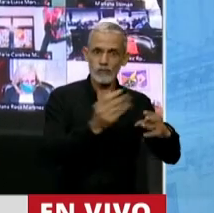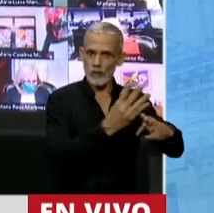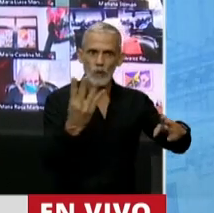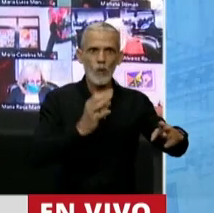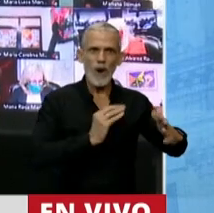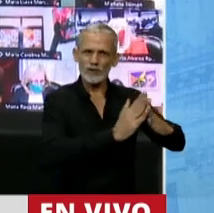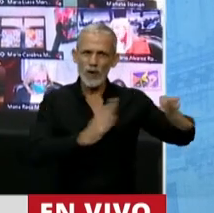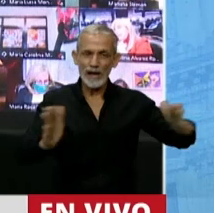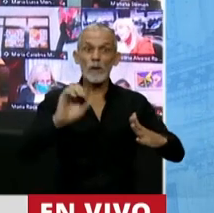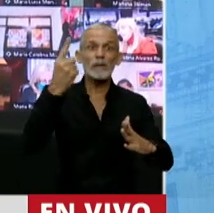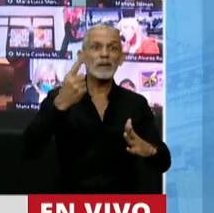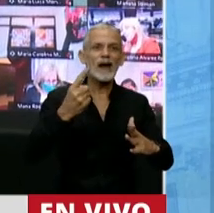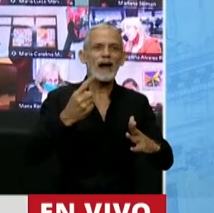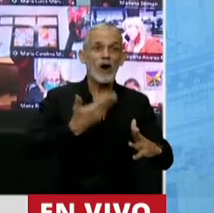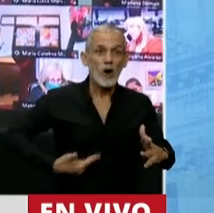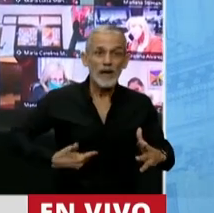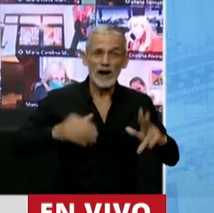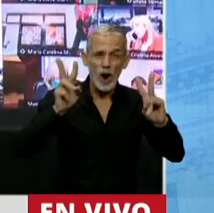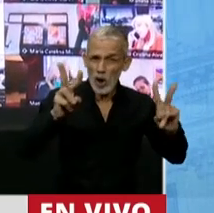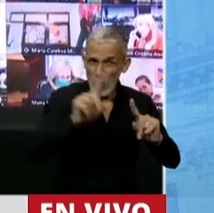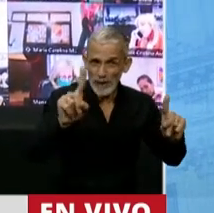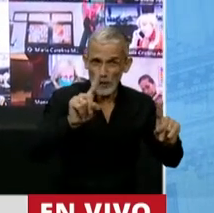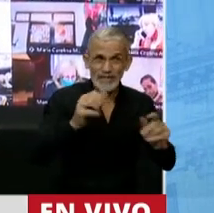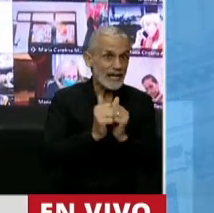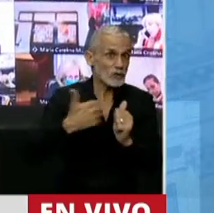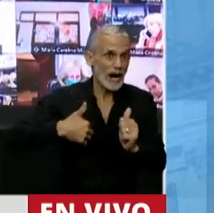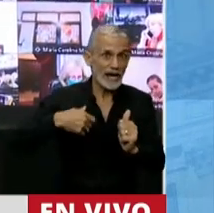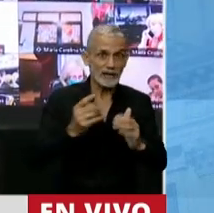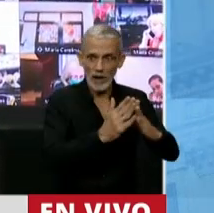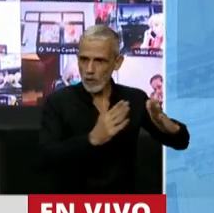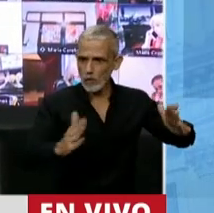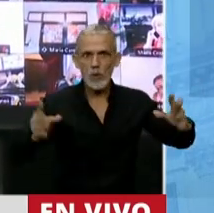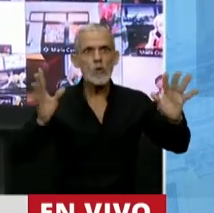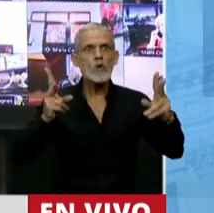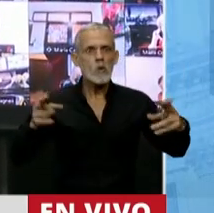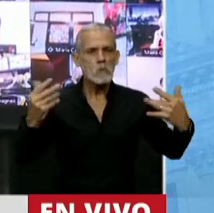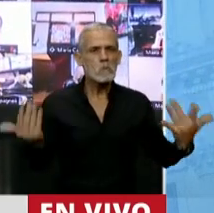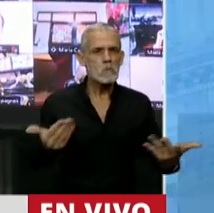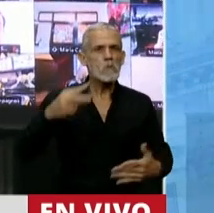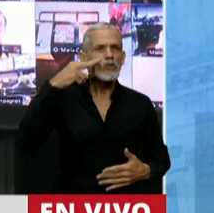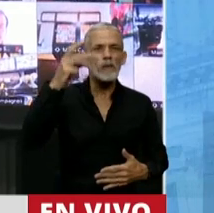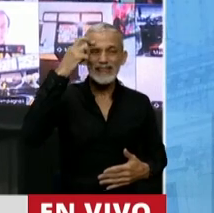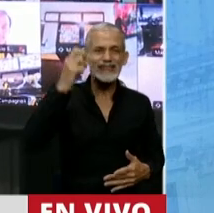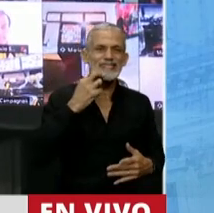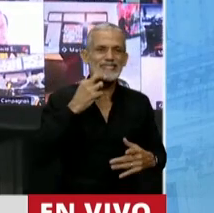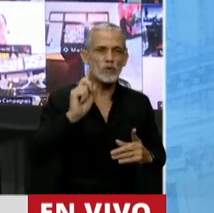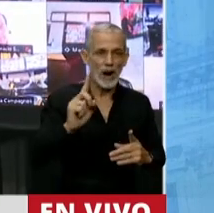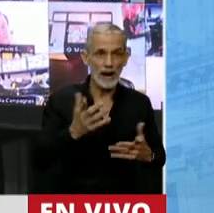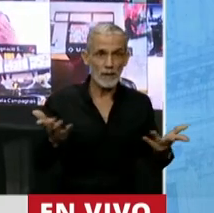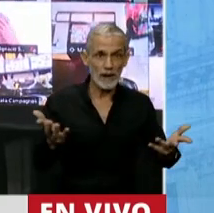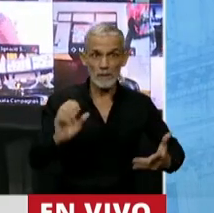mandato, el primer gobierno no peronista en la historia argentina. Fíjense lo que ocurrió en el 2019, un hecho